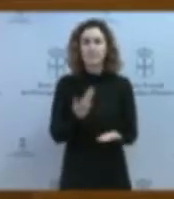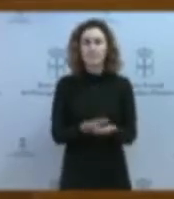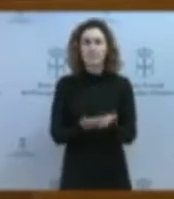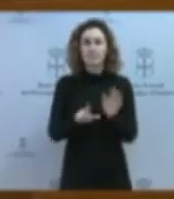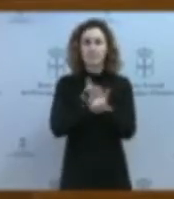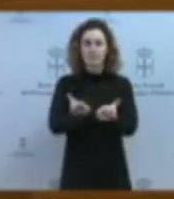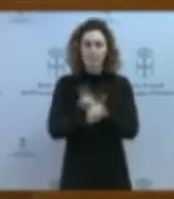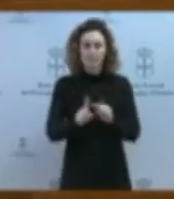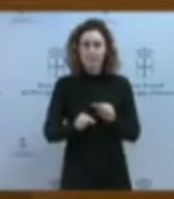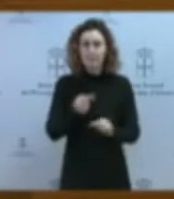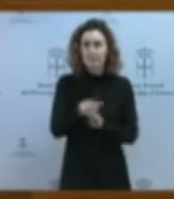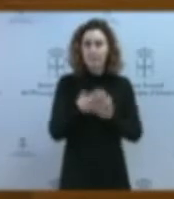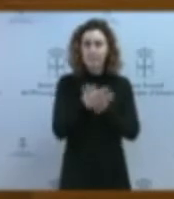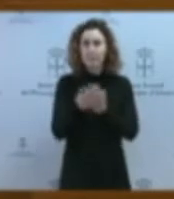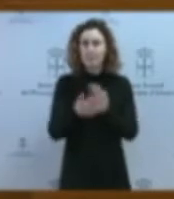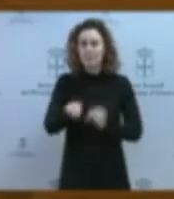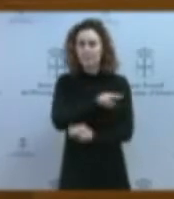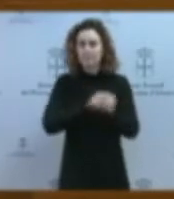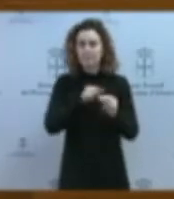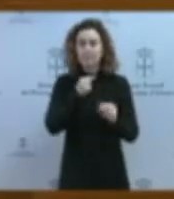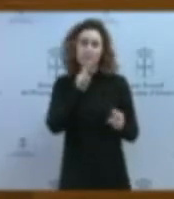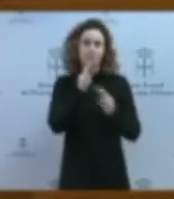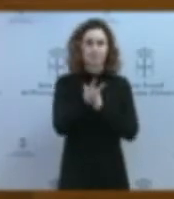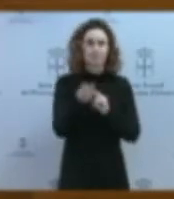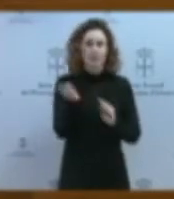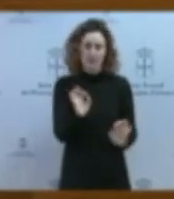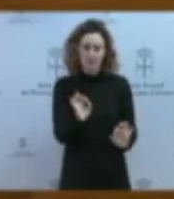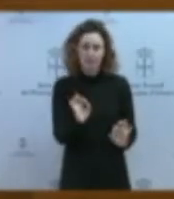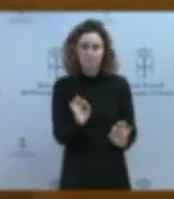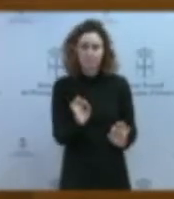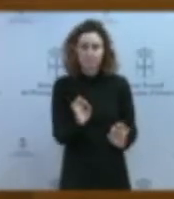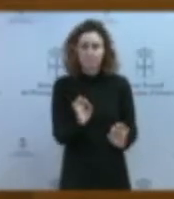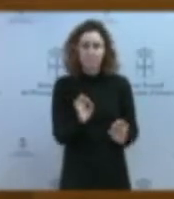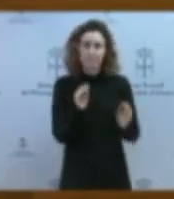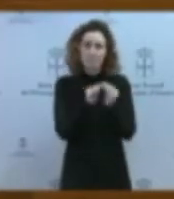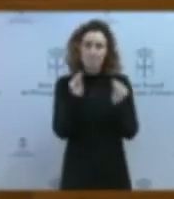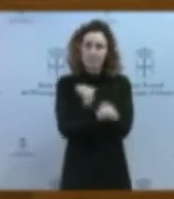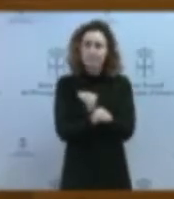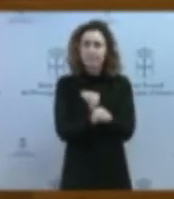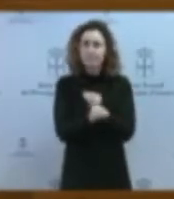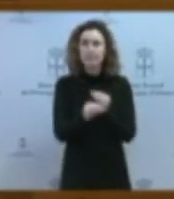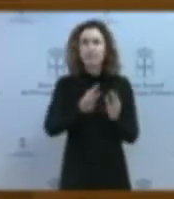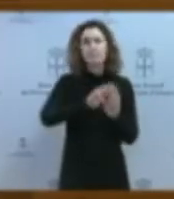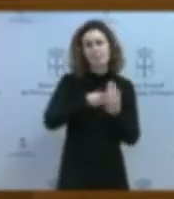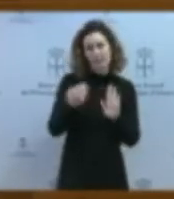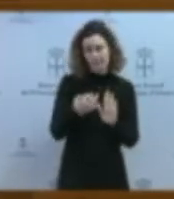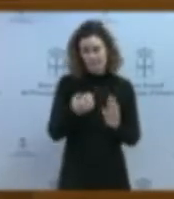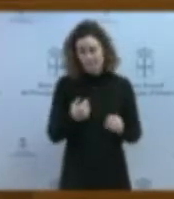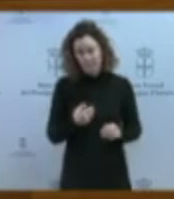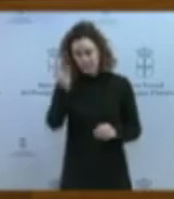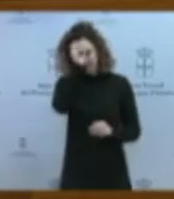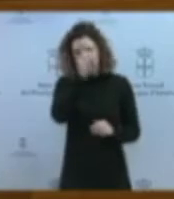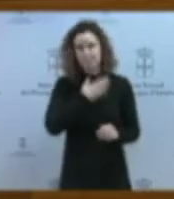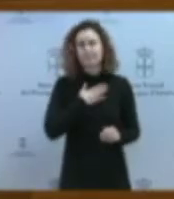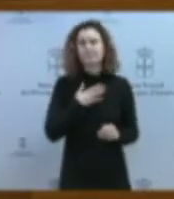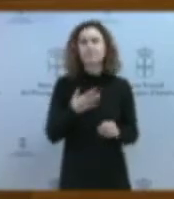poder decir lo que opino y lo que pienso, si estoy de acuerdo o desacuerdo, esto también habría que modificarlo, pero intento poner la tirita antes de la herida. Y ya les